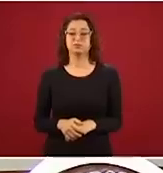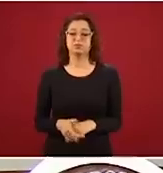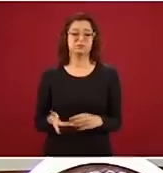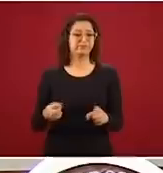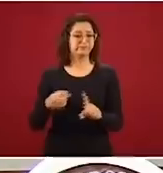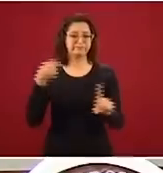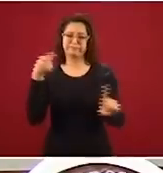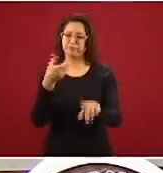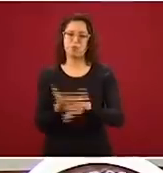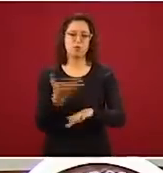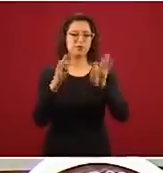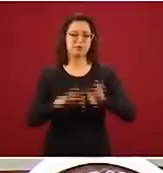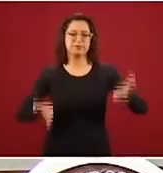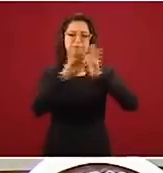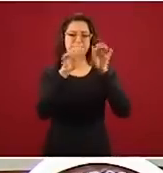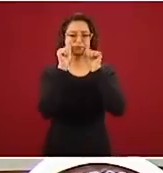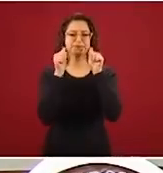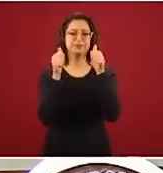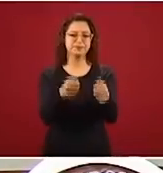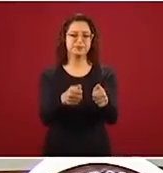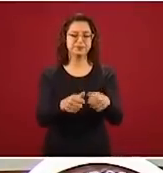una prioridad de nuestro gobierno.